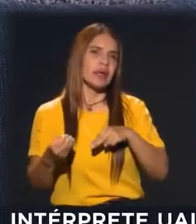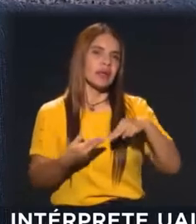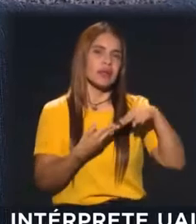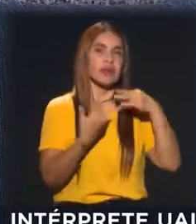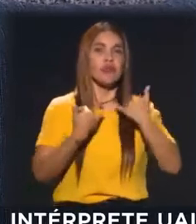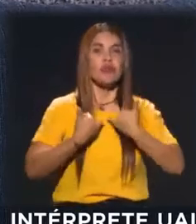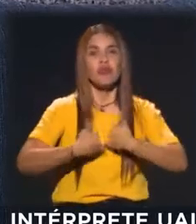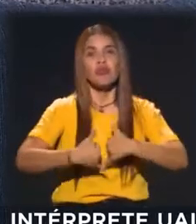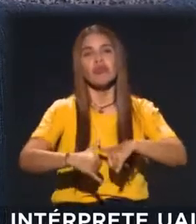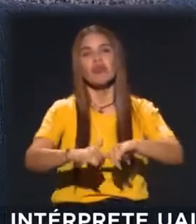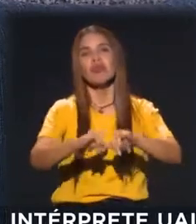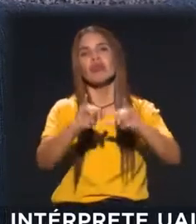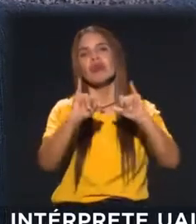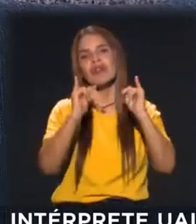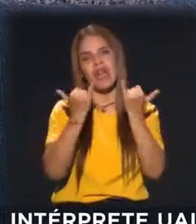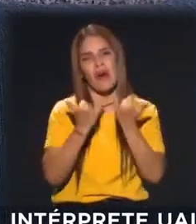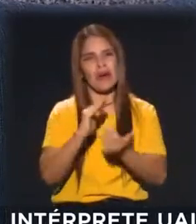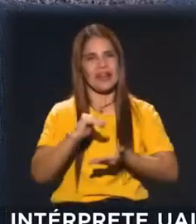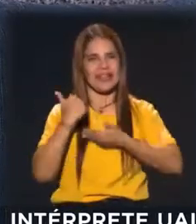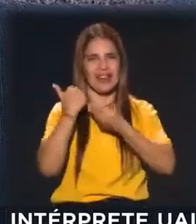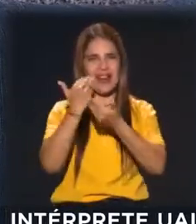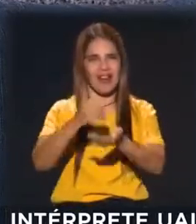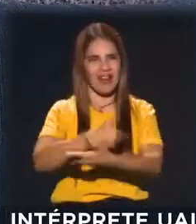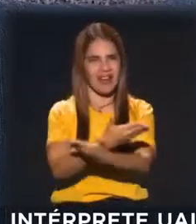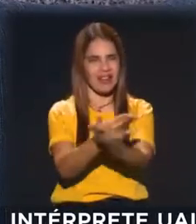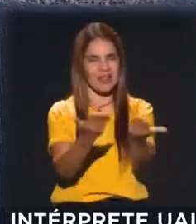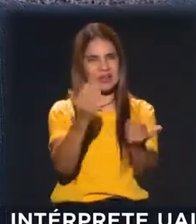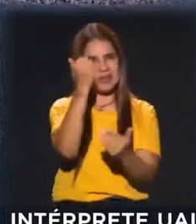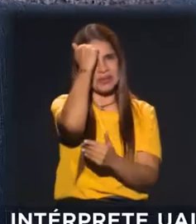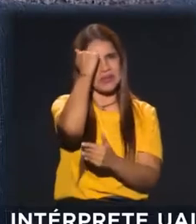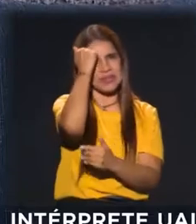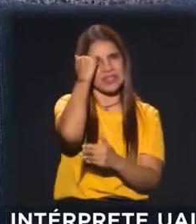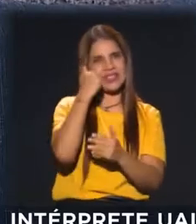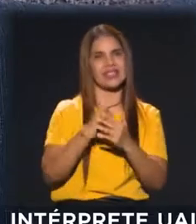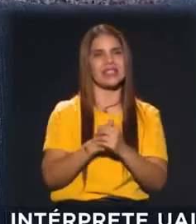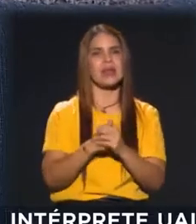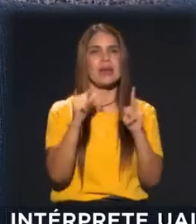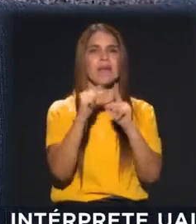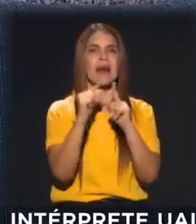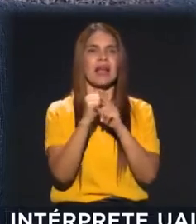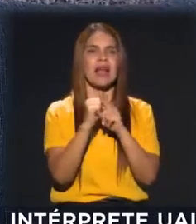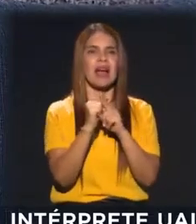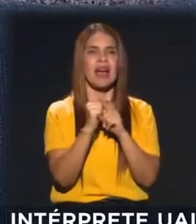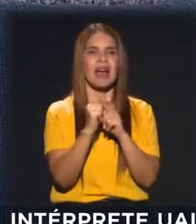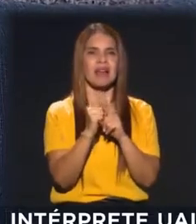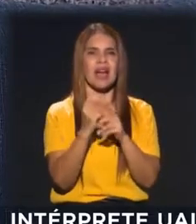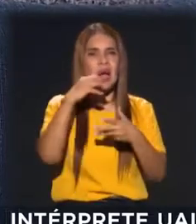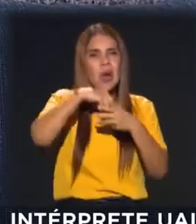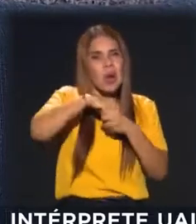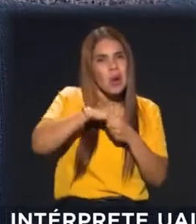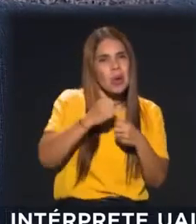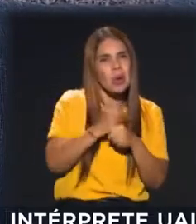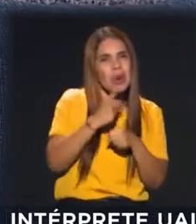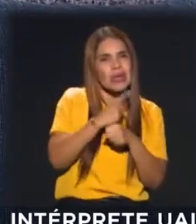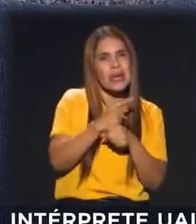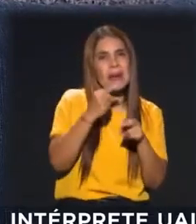todavía nosotros, y es otro regalo para el Día de los Maestros y todas las personas que nos están viendo, y es esa palabra guardería, es decir, las guarderías